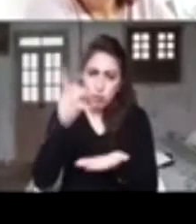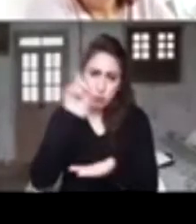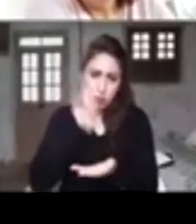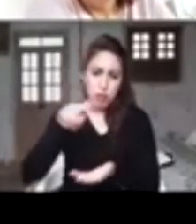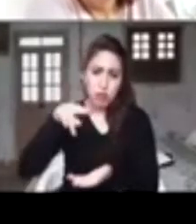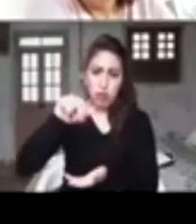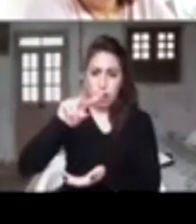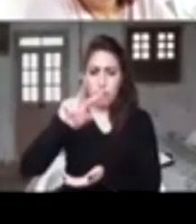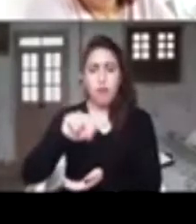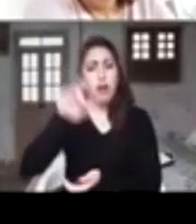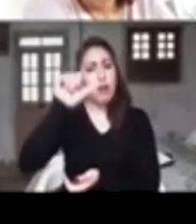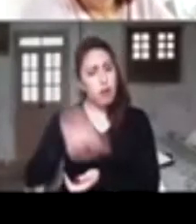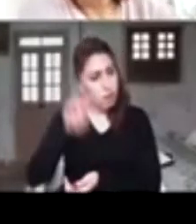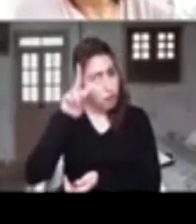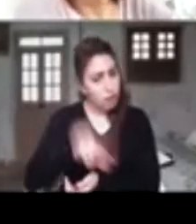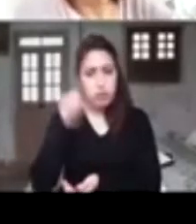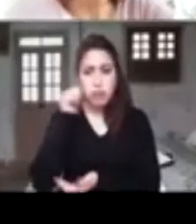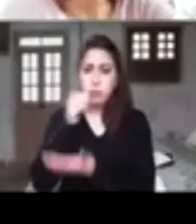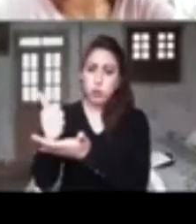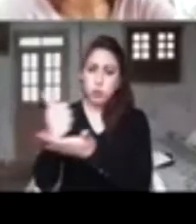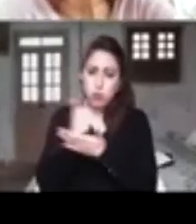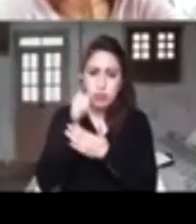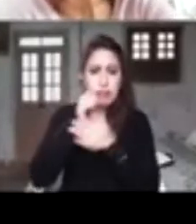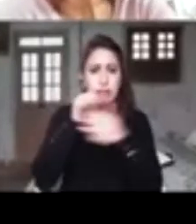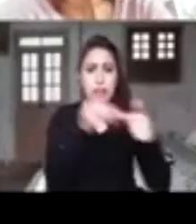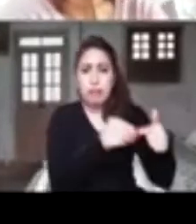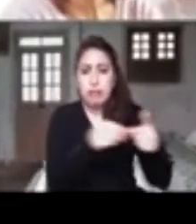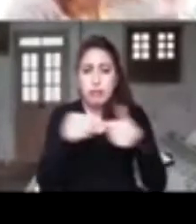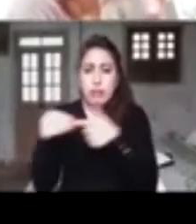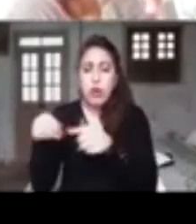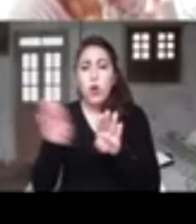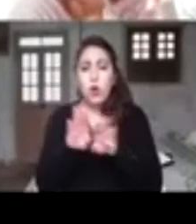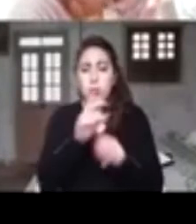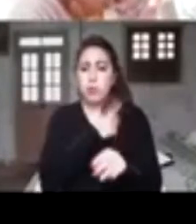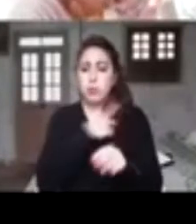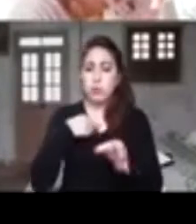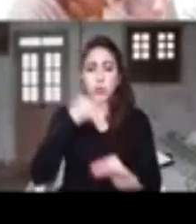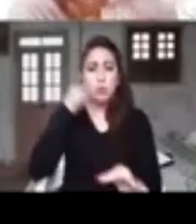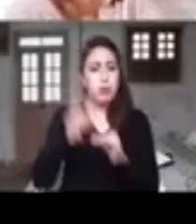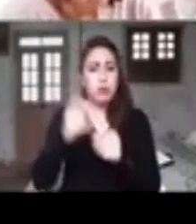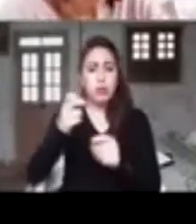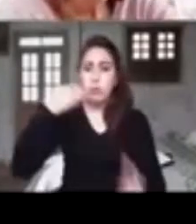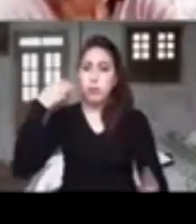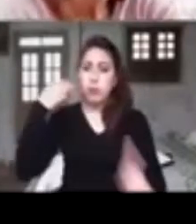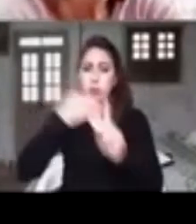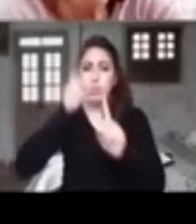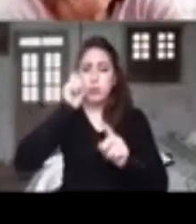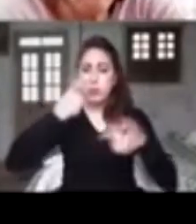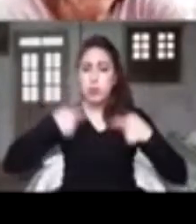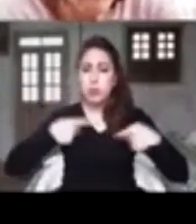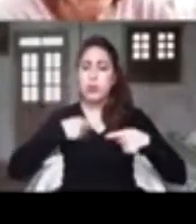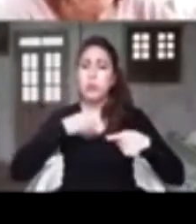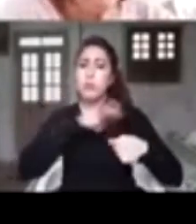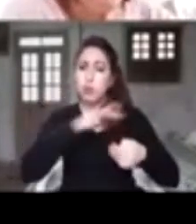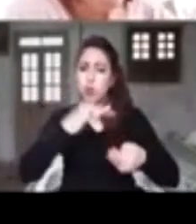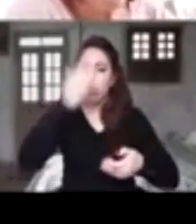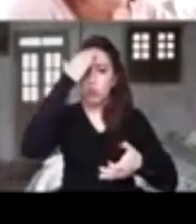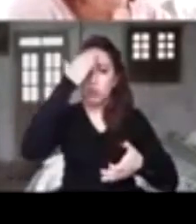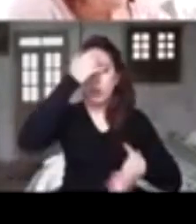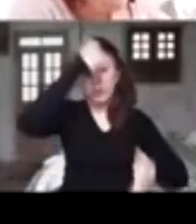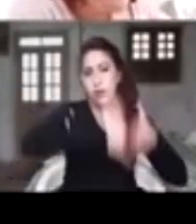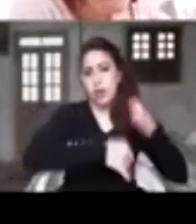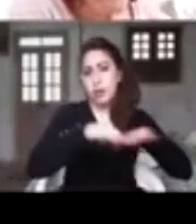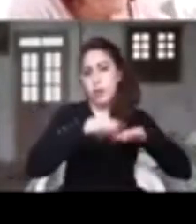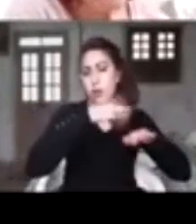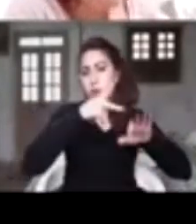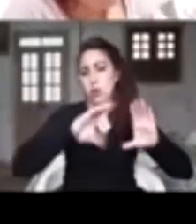has estado dando luz para que demos cumplimiento a estos principios de Parlamento Abierto. Y saludo también con muchísimo gusto a la presidenta